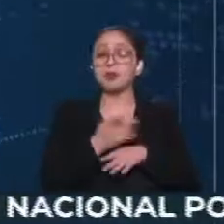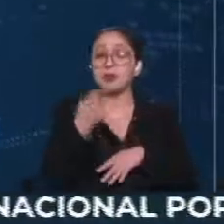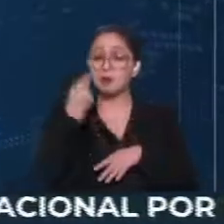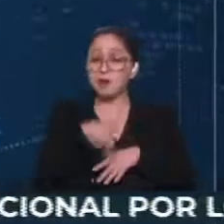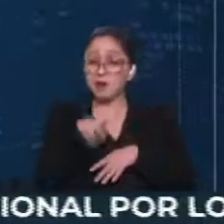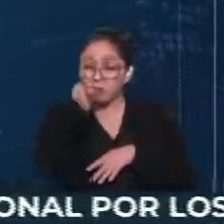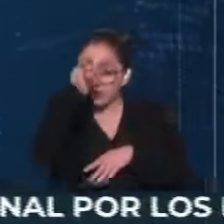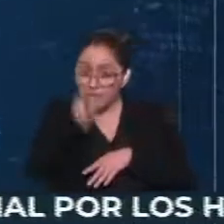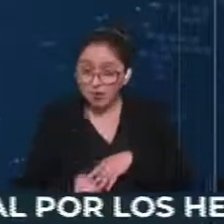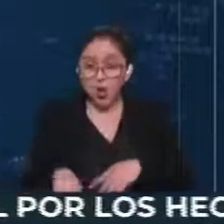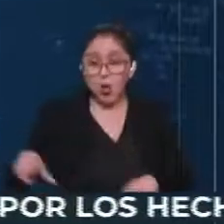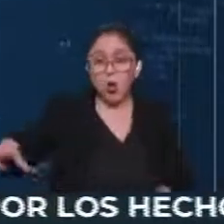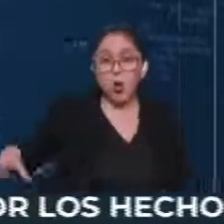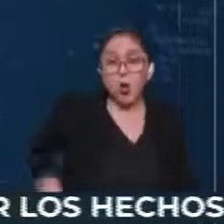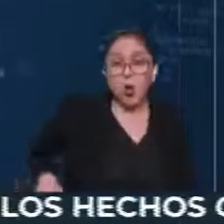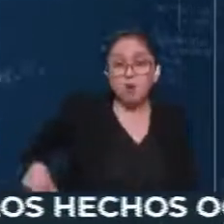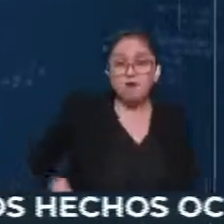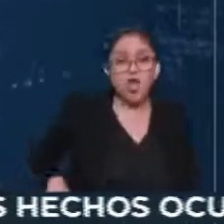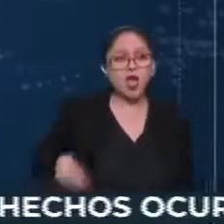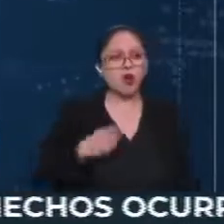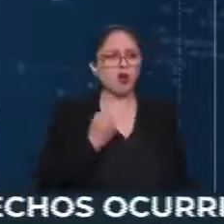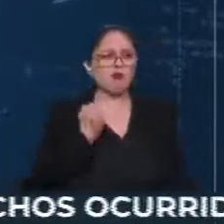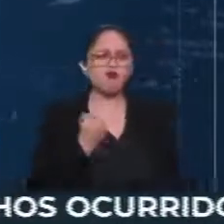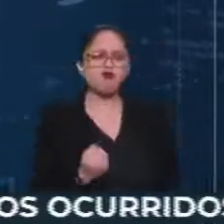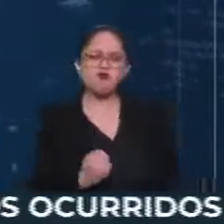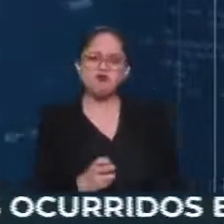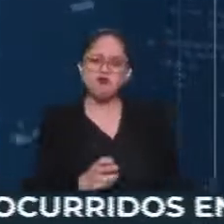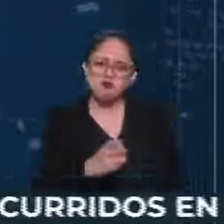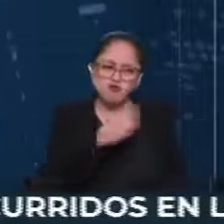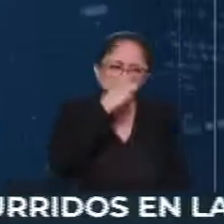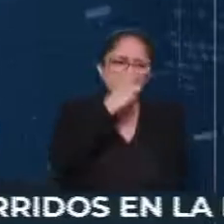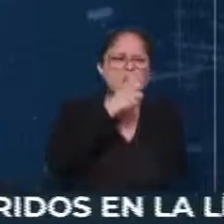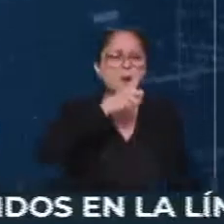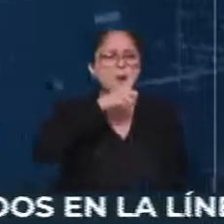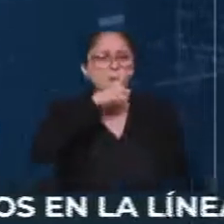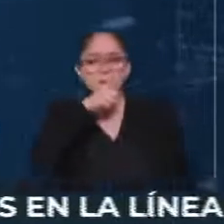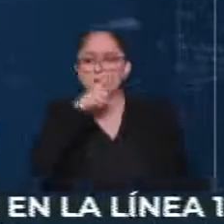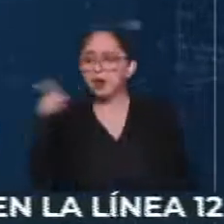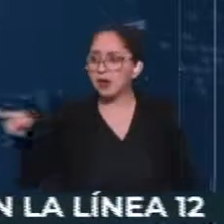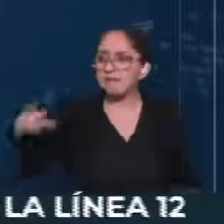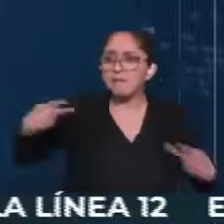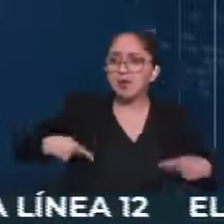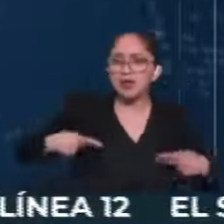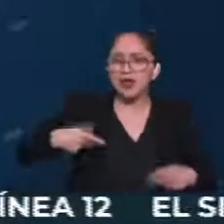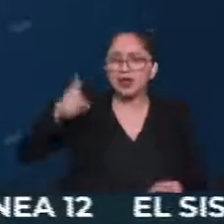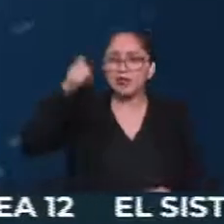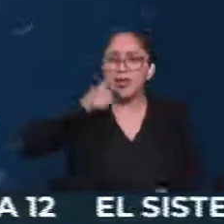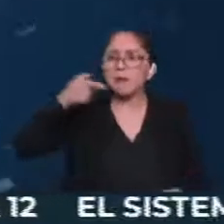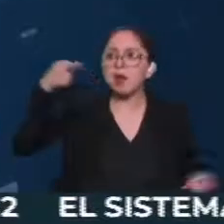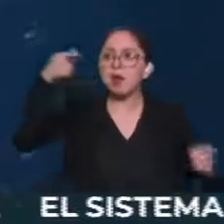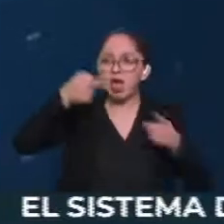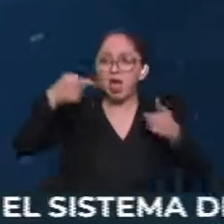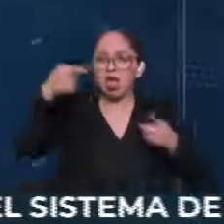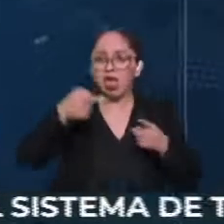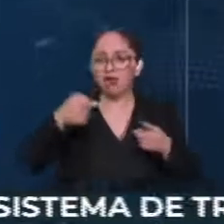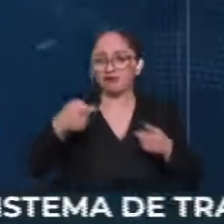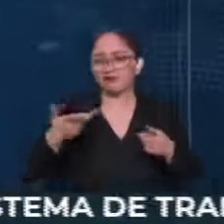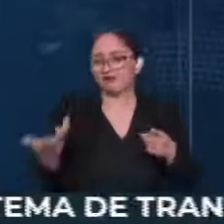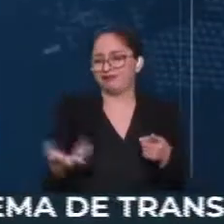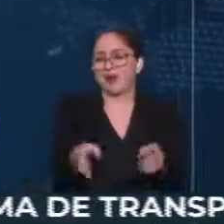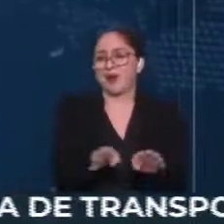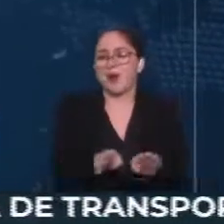régimen autoritario, como han querido ellos señalar en diferentes espacios, o sus intelectuales orgánicos, pues no habría este tipo